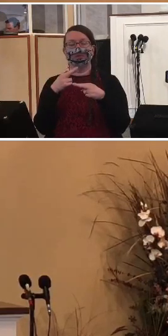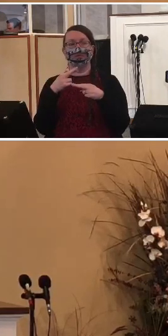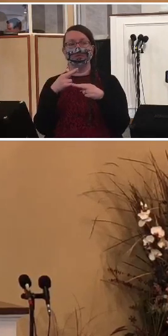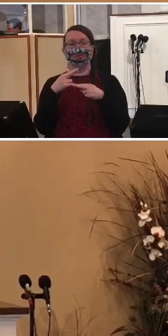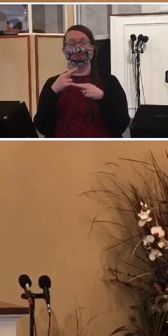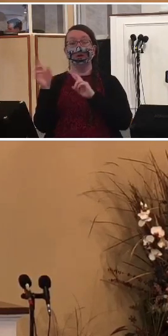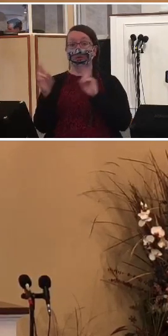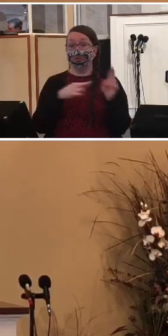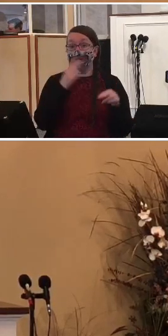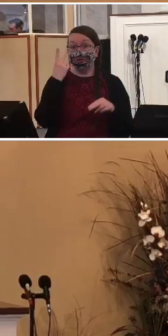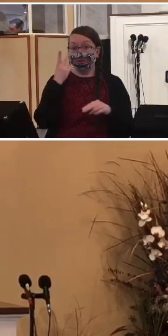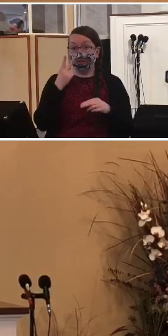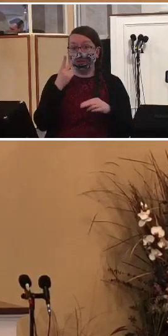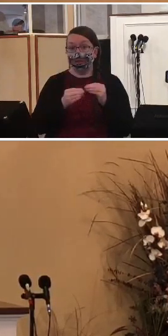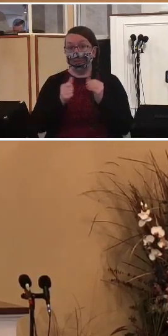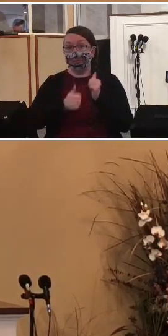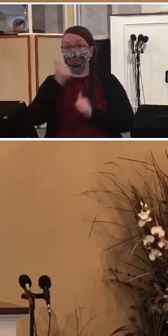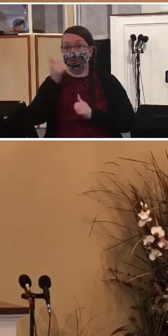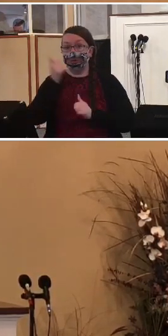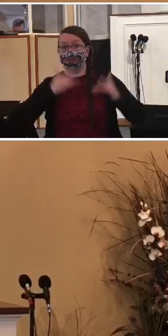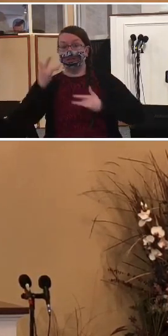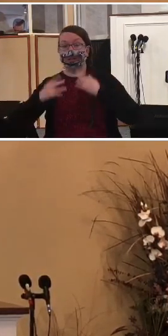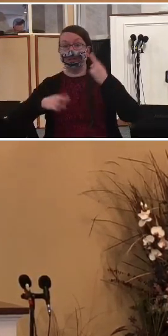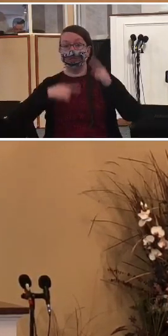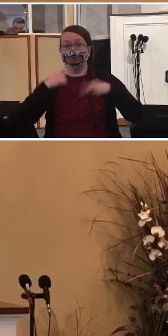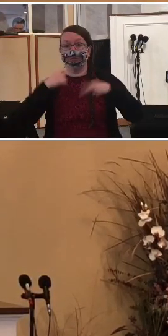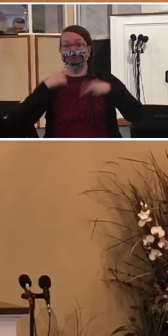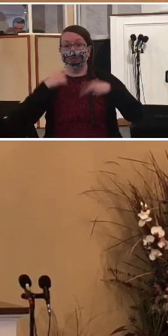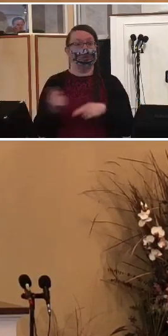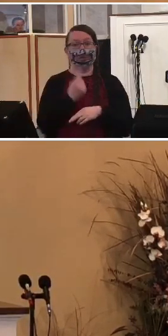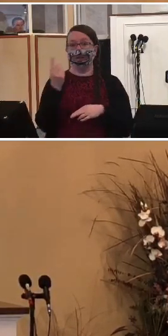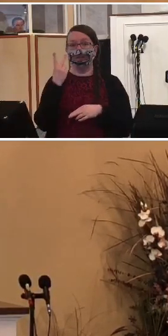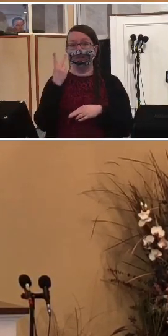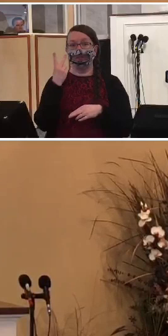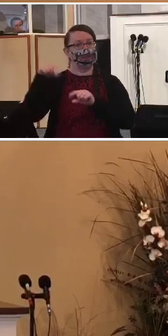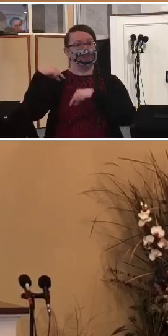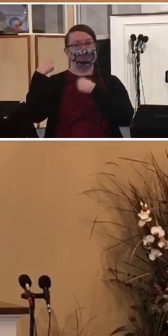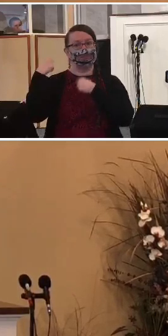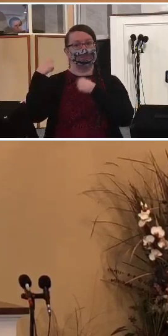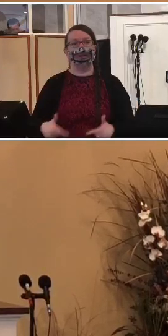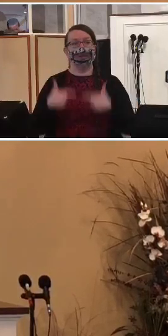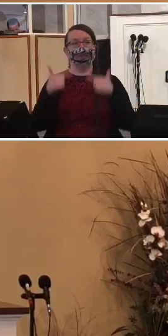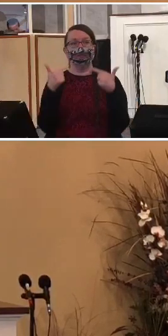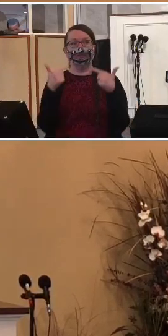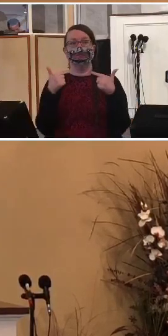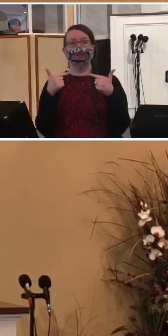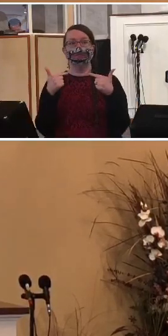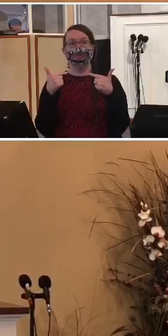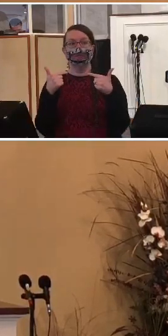Yo dije, nosotros vamos a ver el avivamiento más increíble que jamás hayamos visto en nuestras vidas.